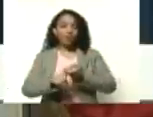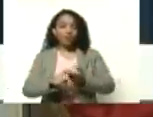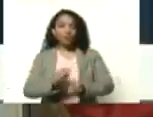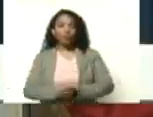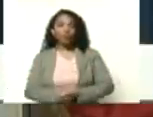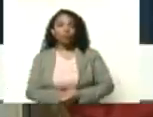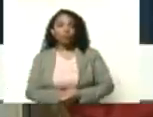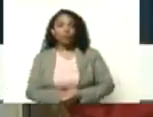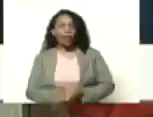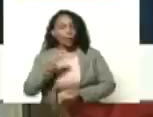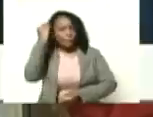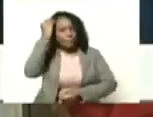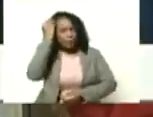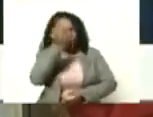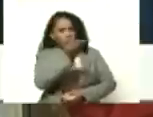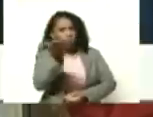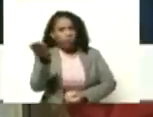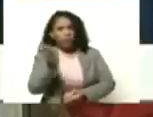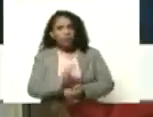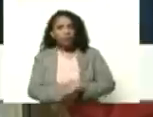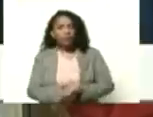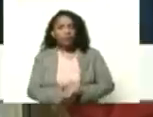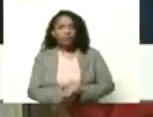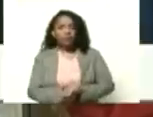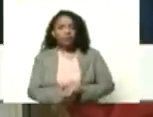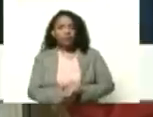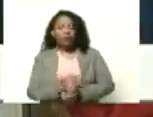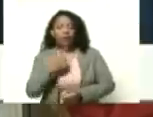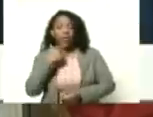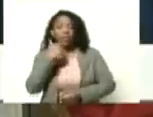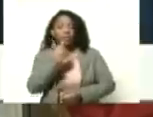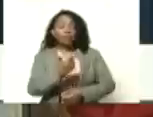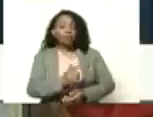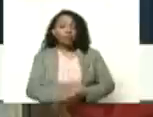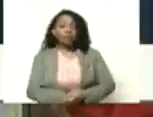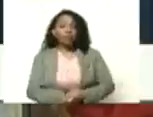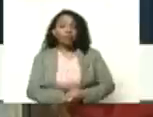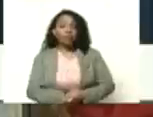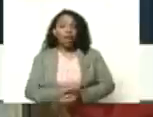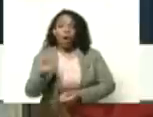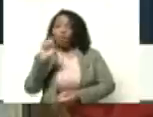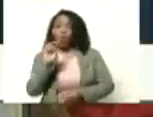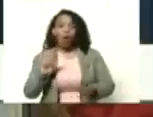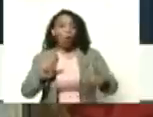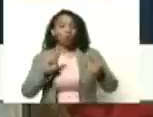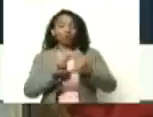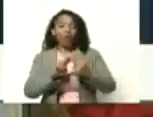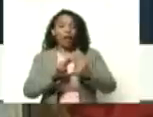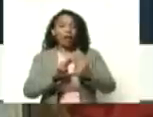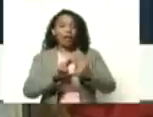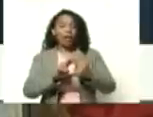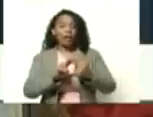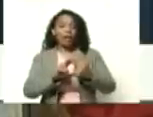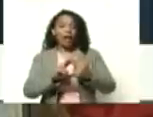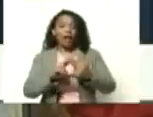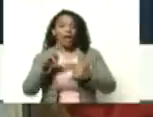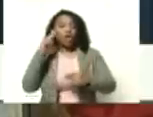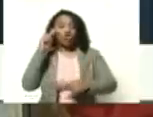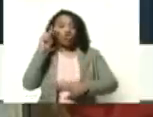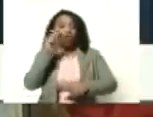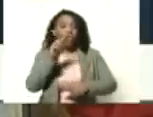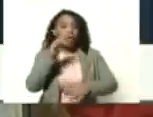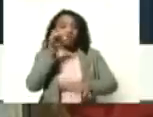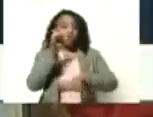imagínense ustedes es decir no encontrarse implicaría que no aparezca